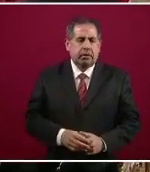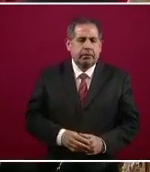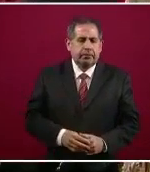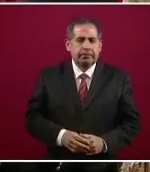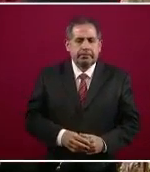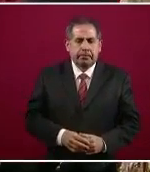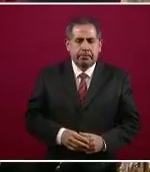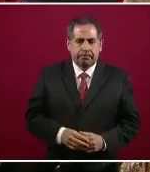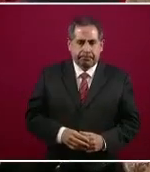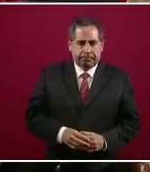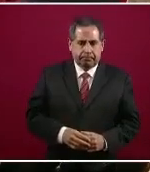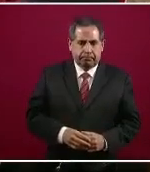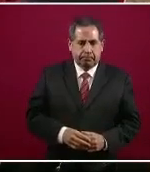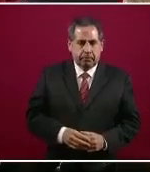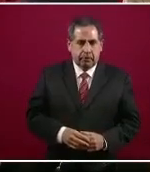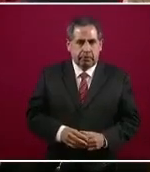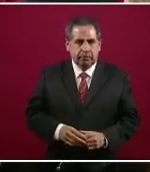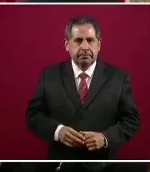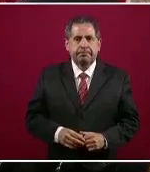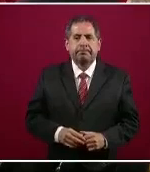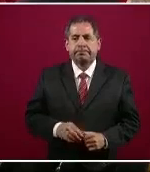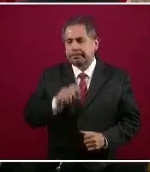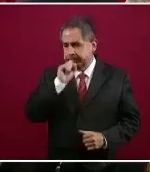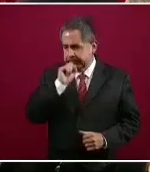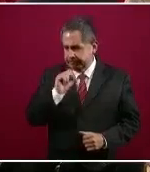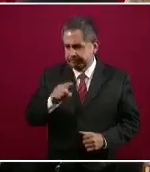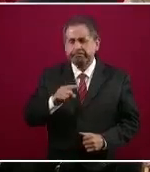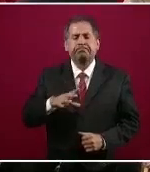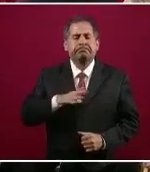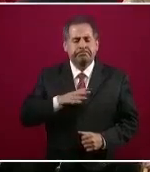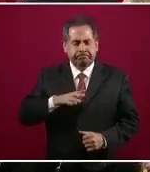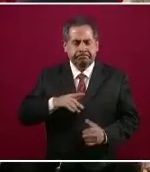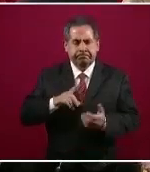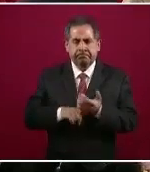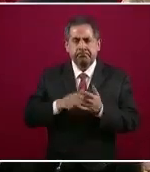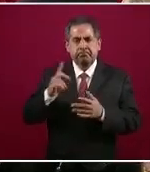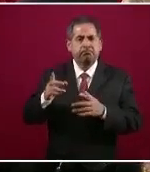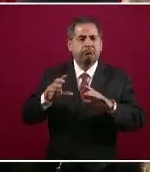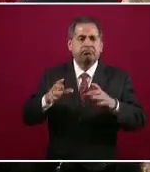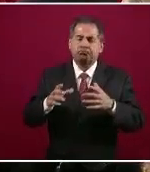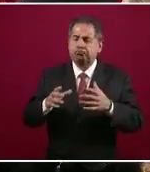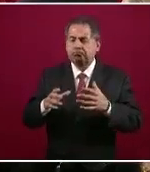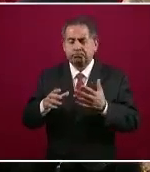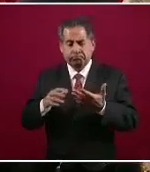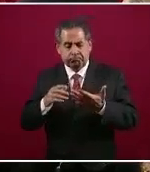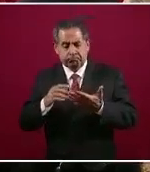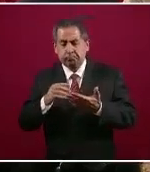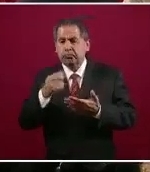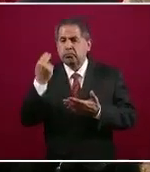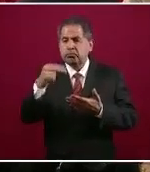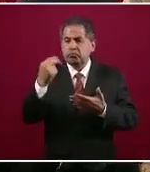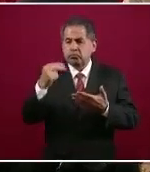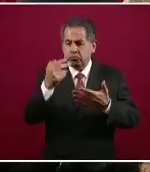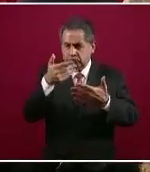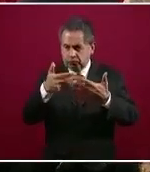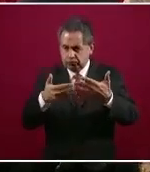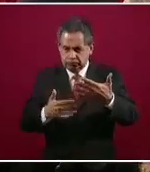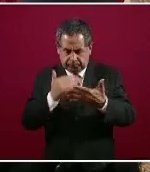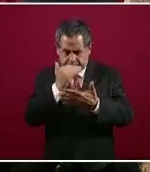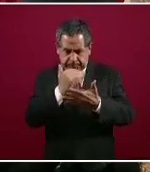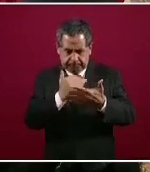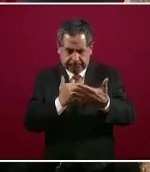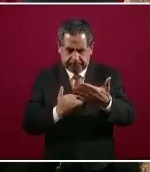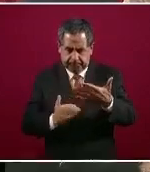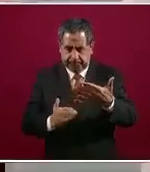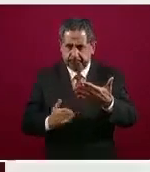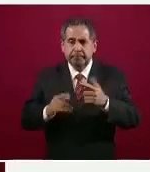También entre las acciones existe un directorio integrado de manera conjunta, donde se tienen todas